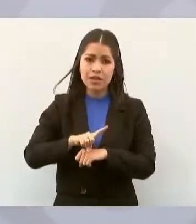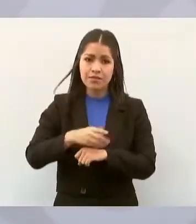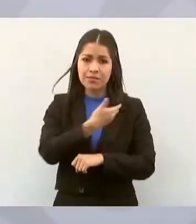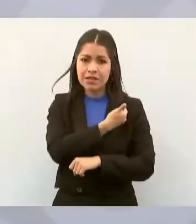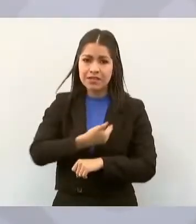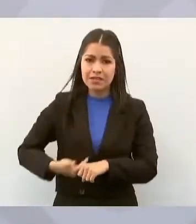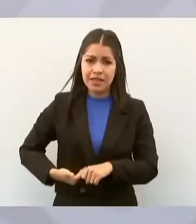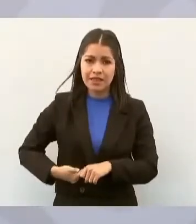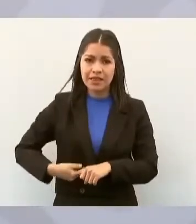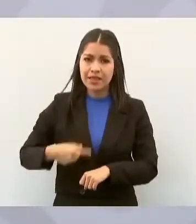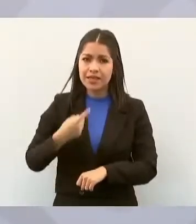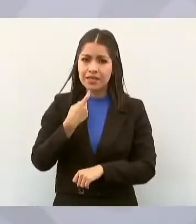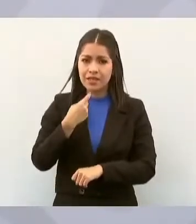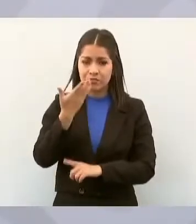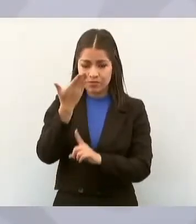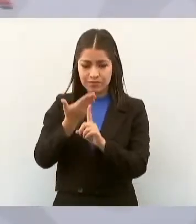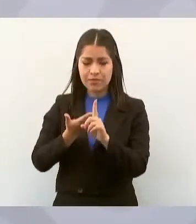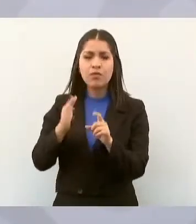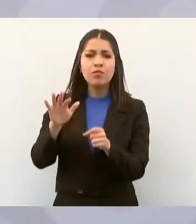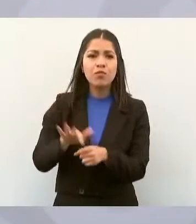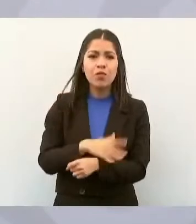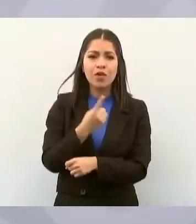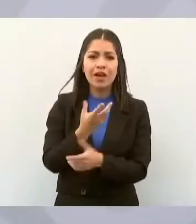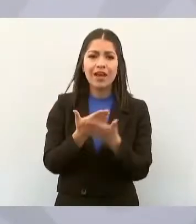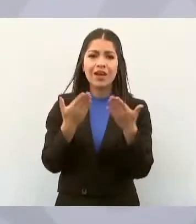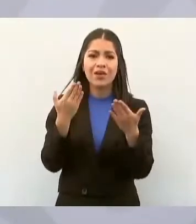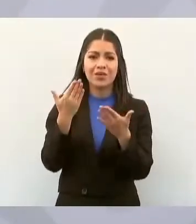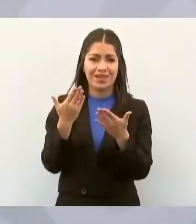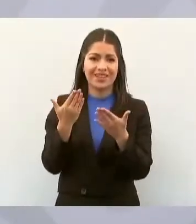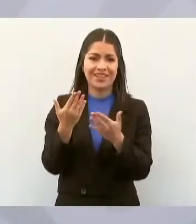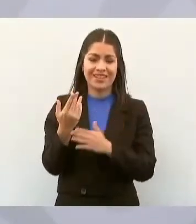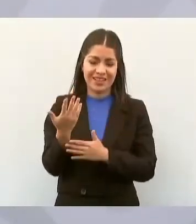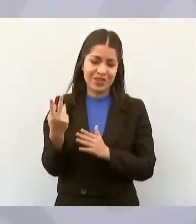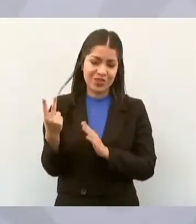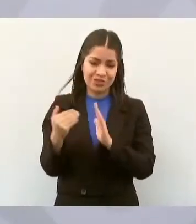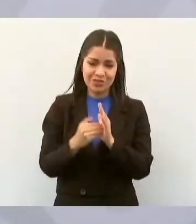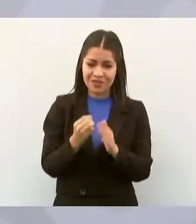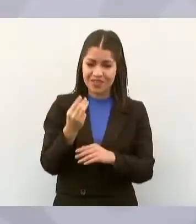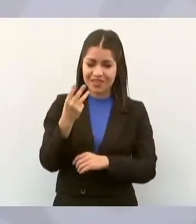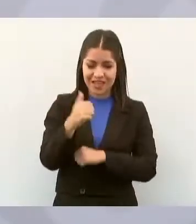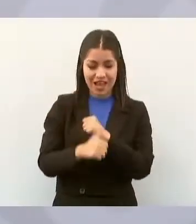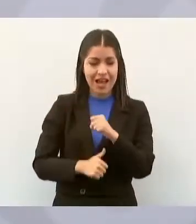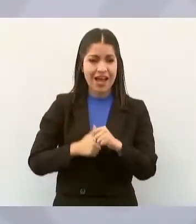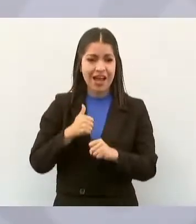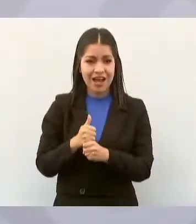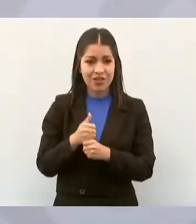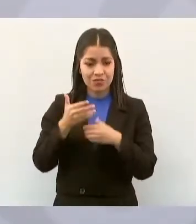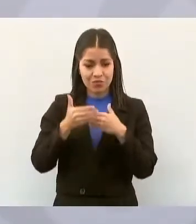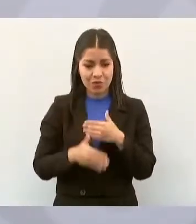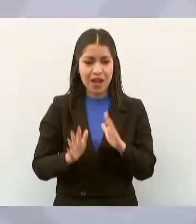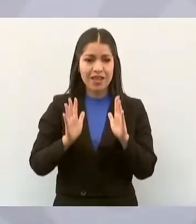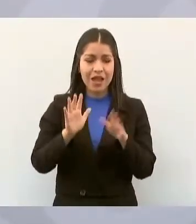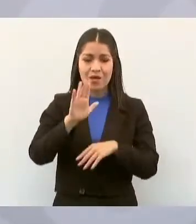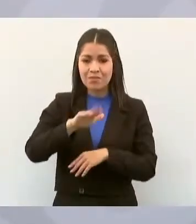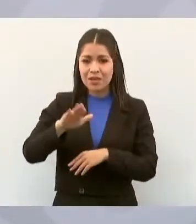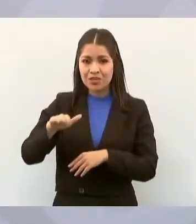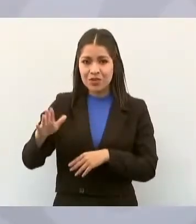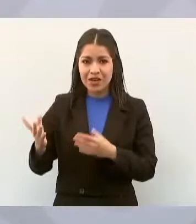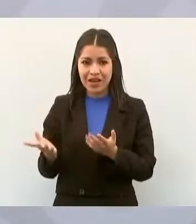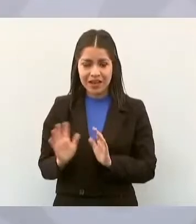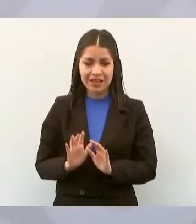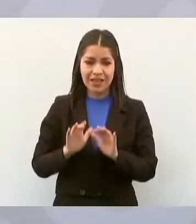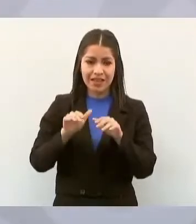República porque este año Michoacán ya ingresa al programa